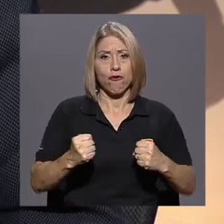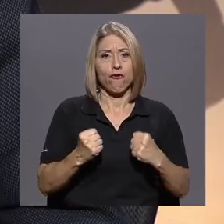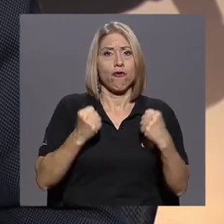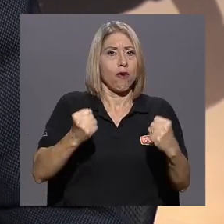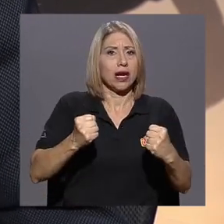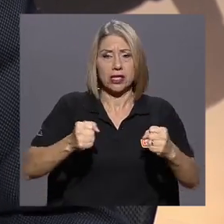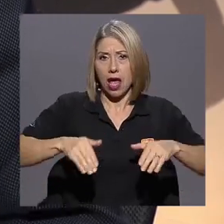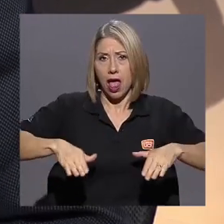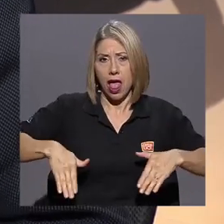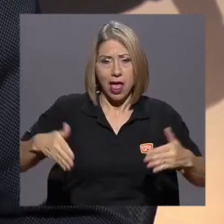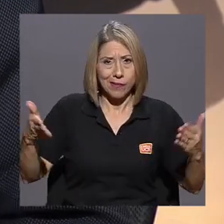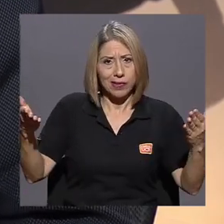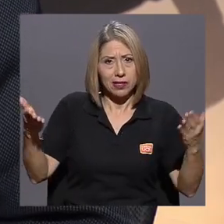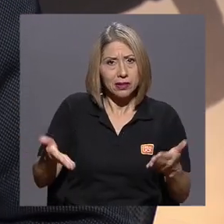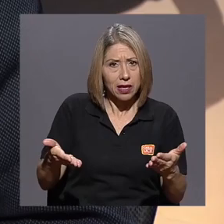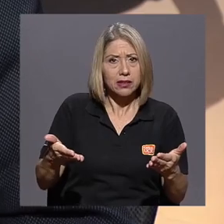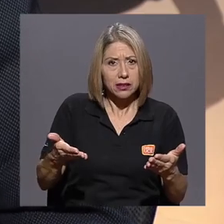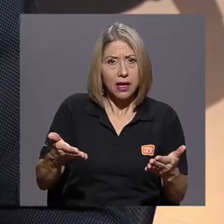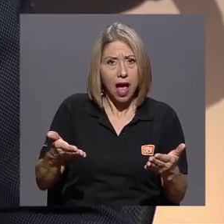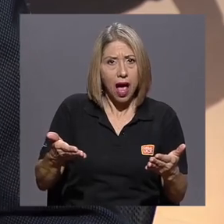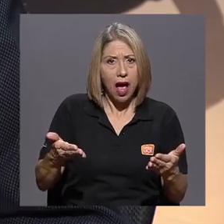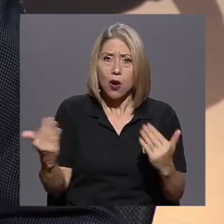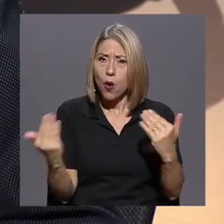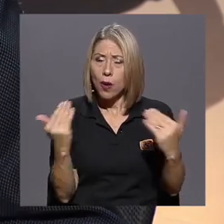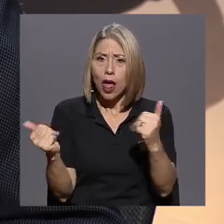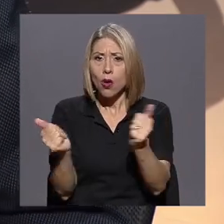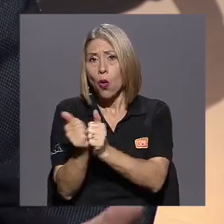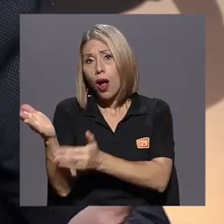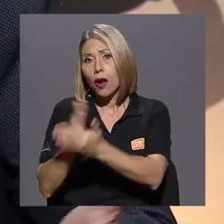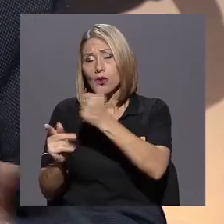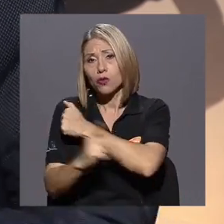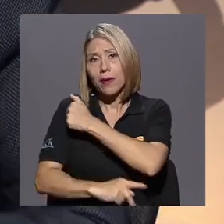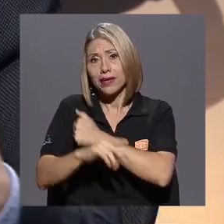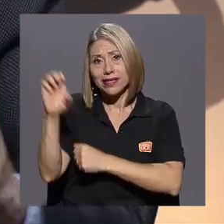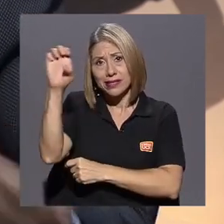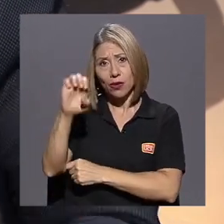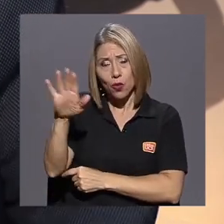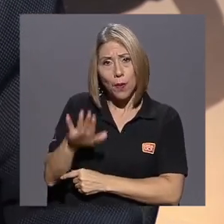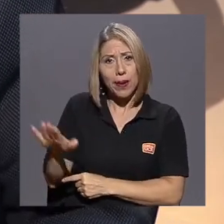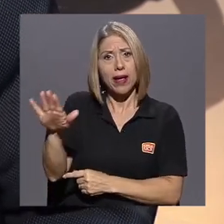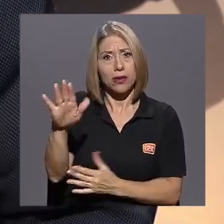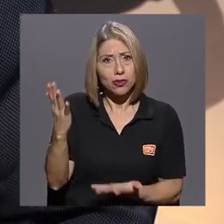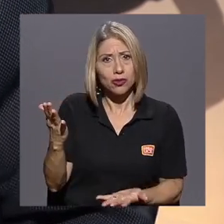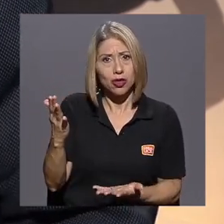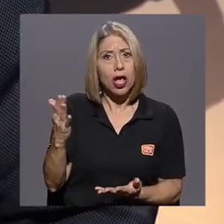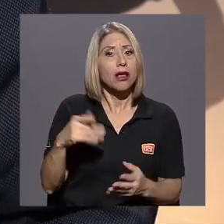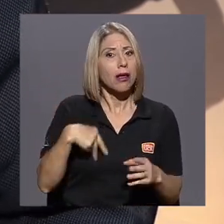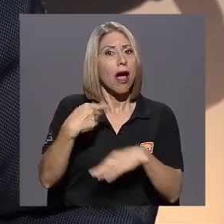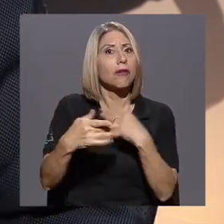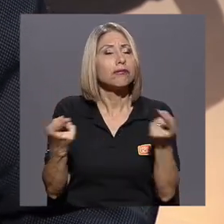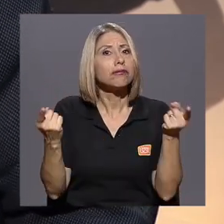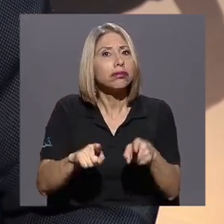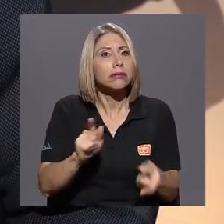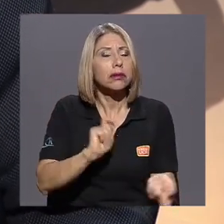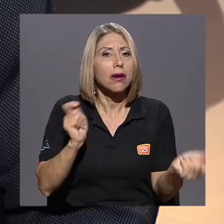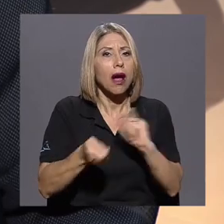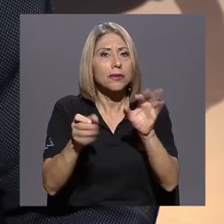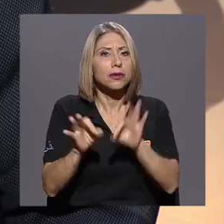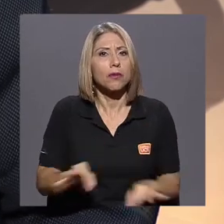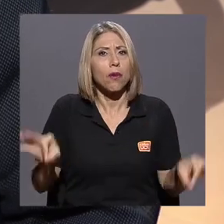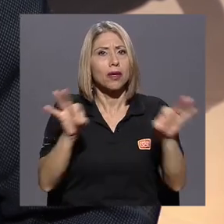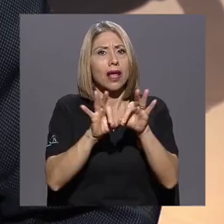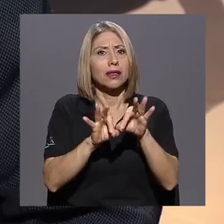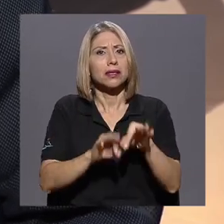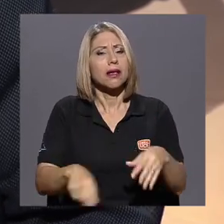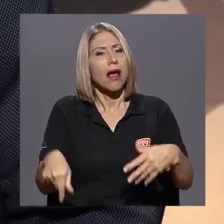y la presencia que ha tenido en algunas sociedades europeas, por ejemplo, ¿verdad? O sea, que han contribuido a cambios importantes. Todo eso,